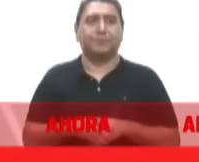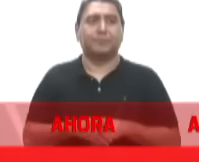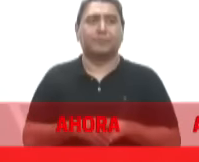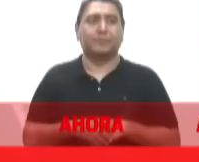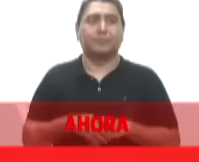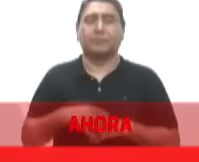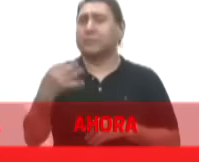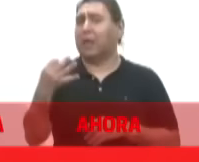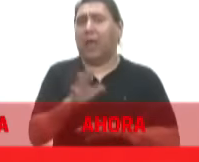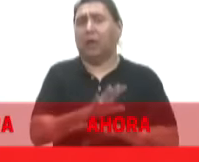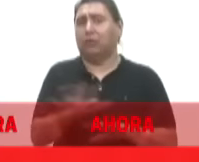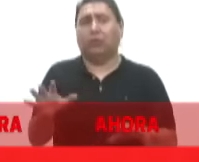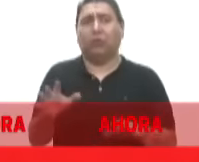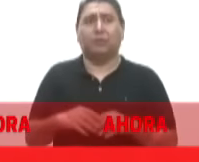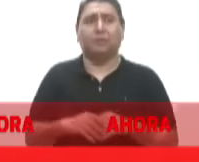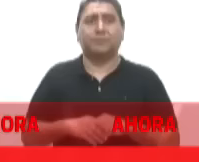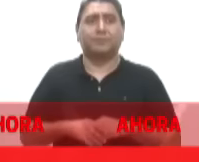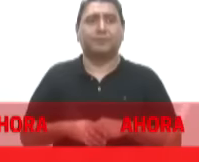Exacto.